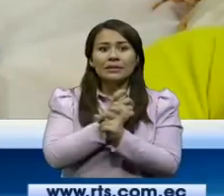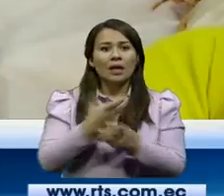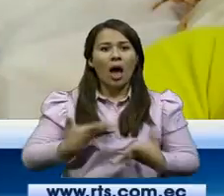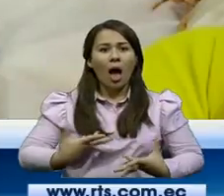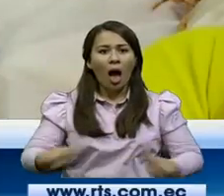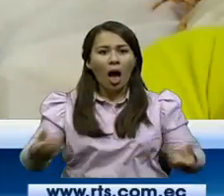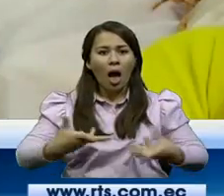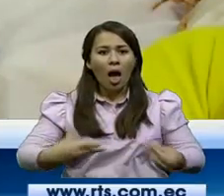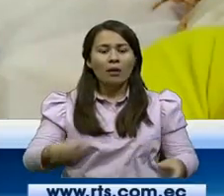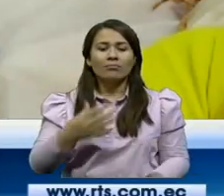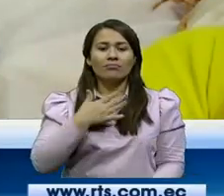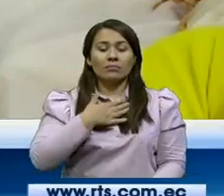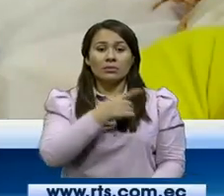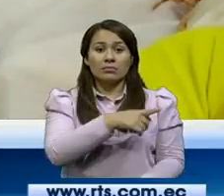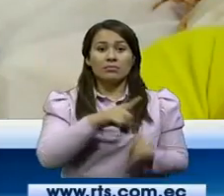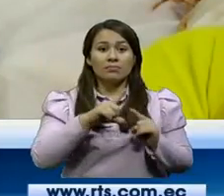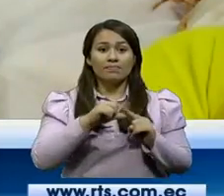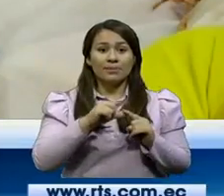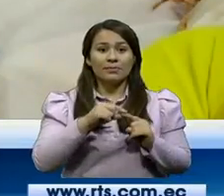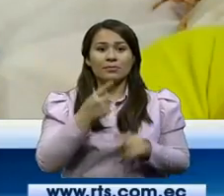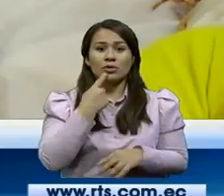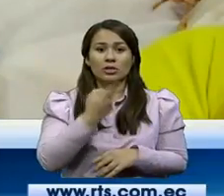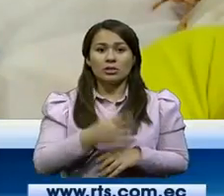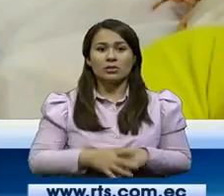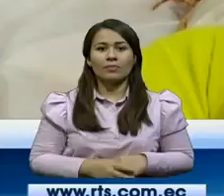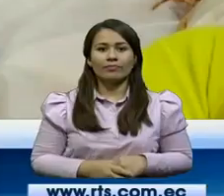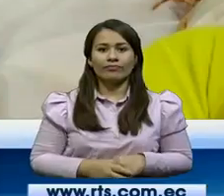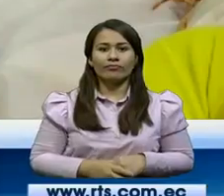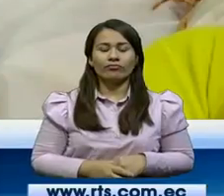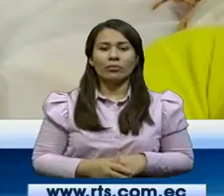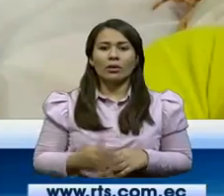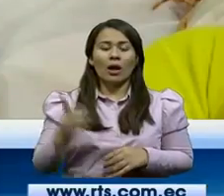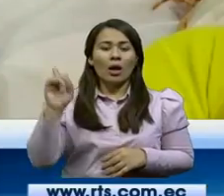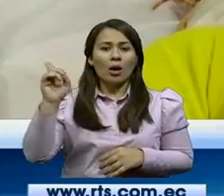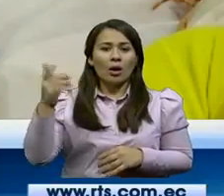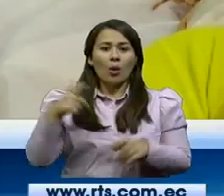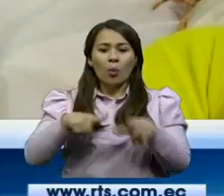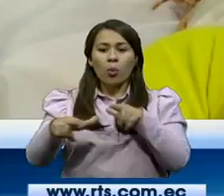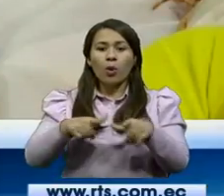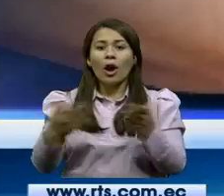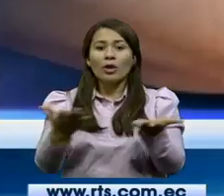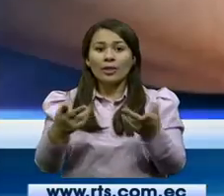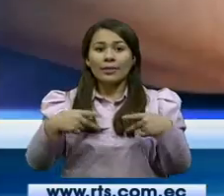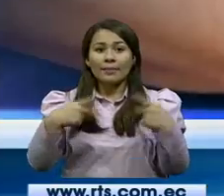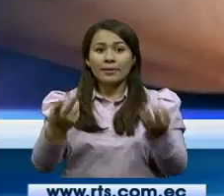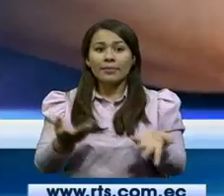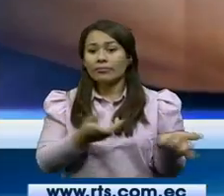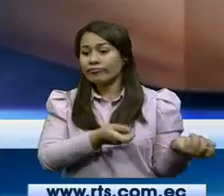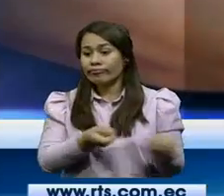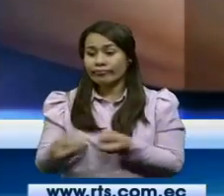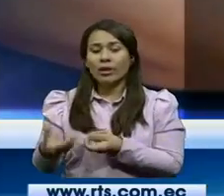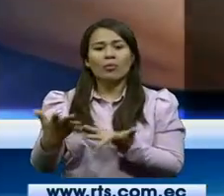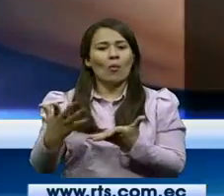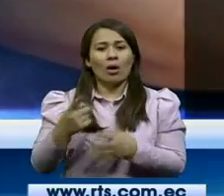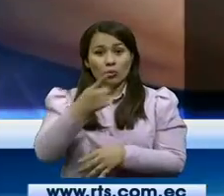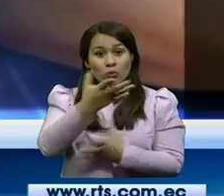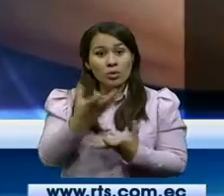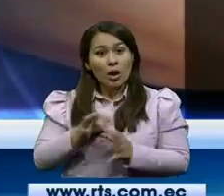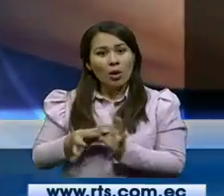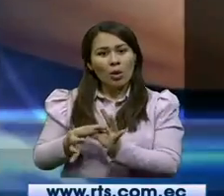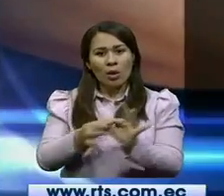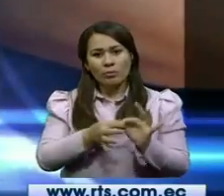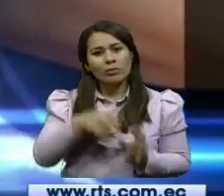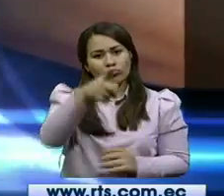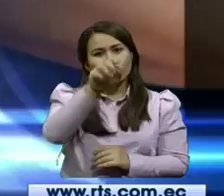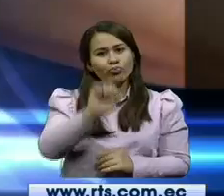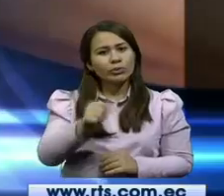sé, como dice mi primo, que ellas no tienen un lugar estable donde ellas vivir. Para las colaboraciones pueden comunicarse al